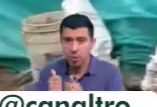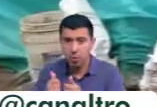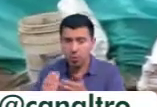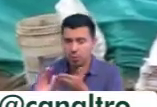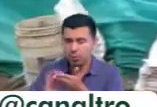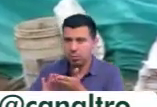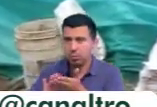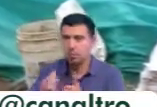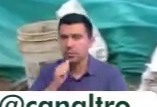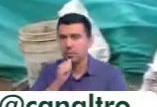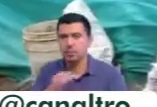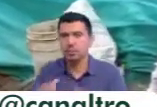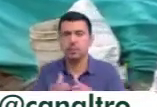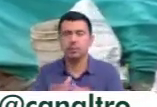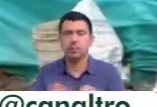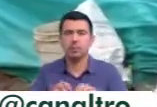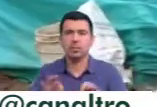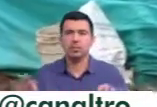el alcantarillado